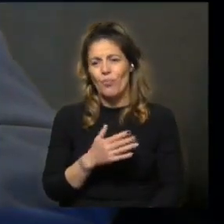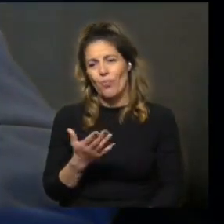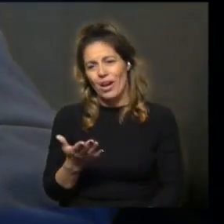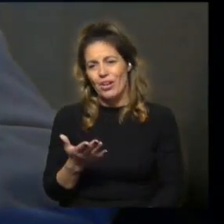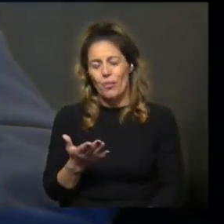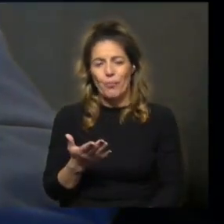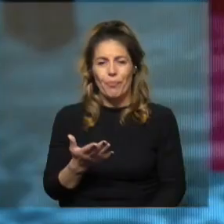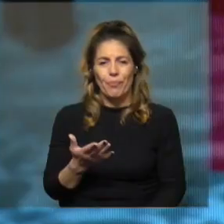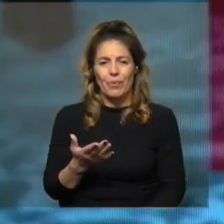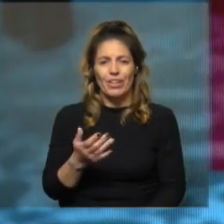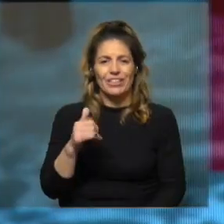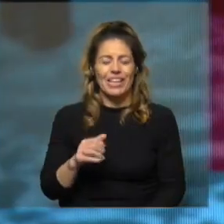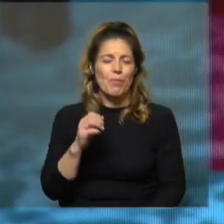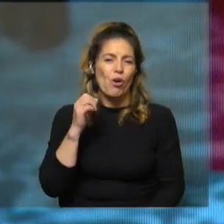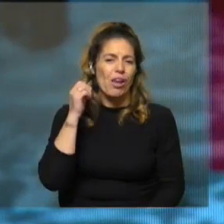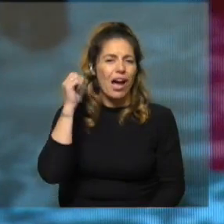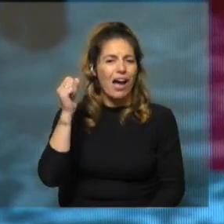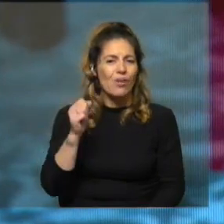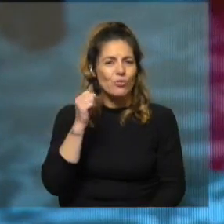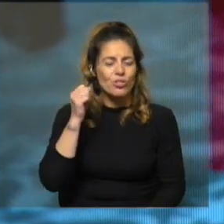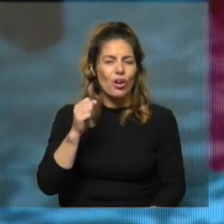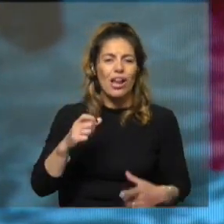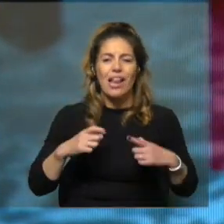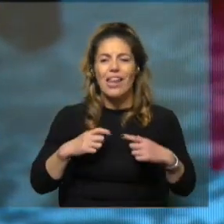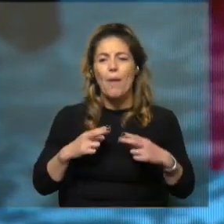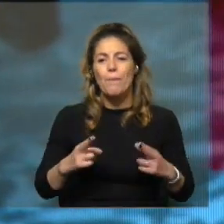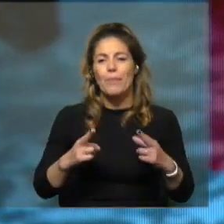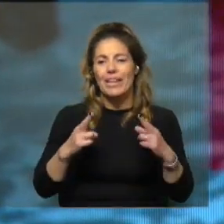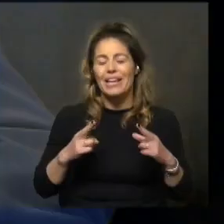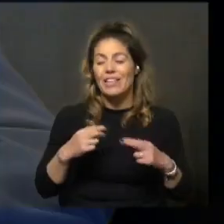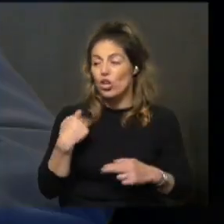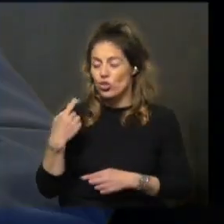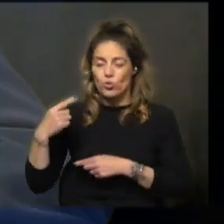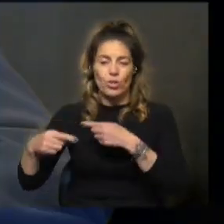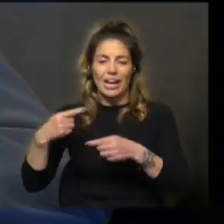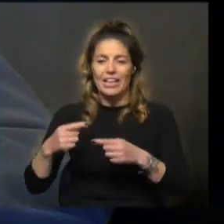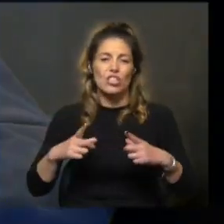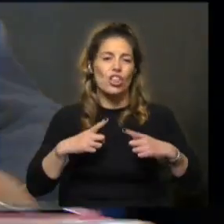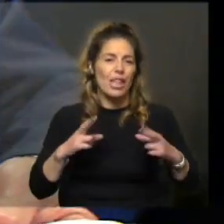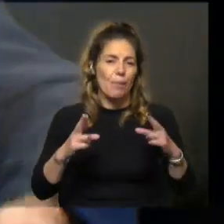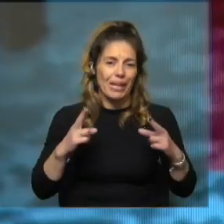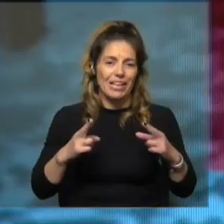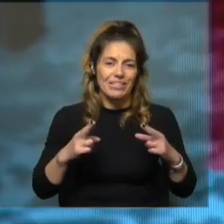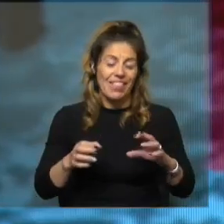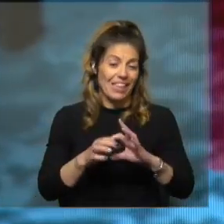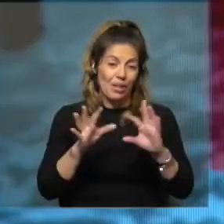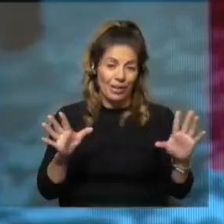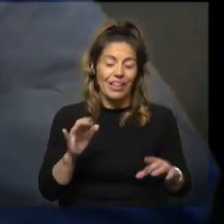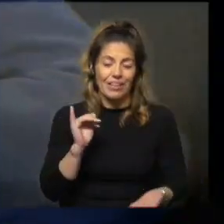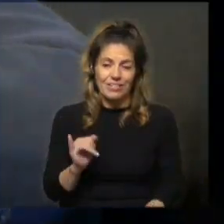s pero teníamos la ilusión teníamos la nosotros fuimos una generación de esperanza libert y tú también debiste ser esa